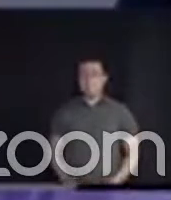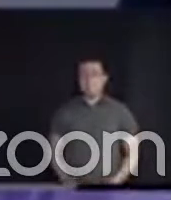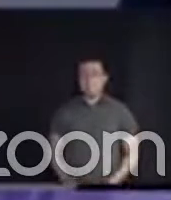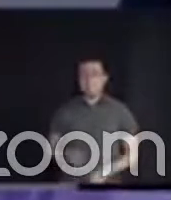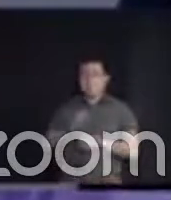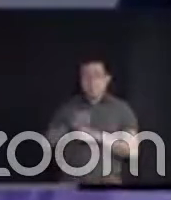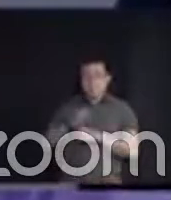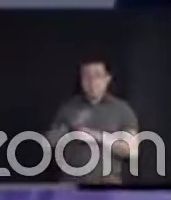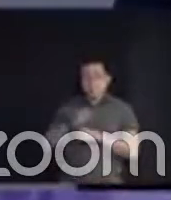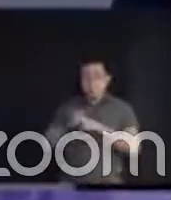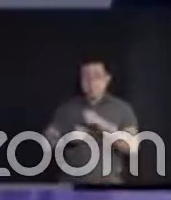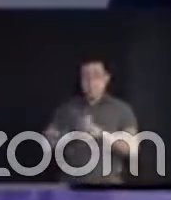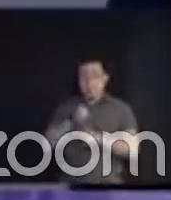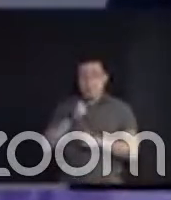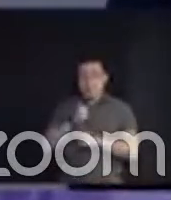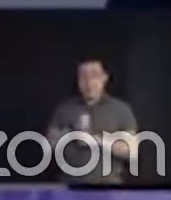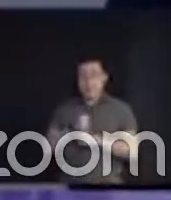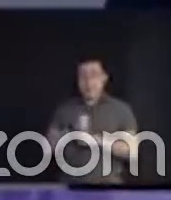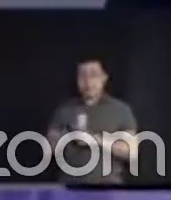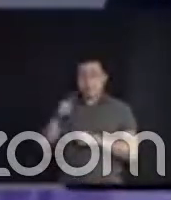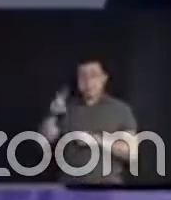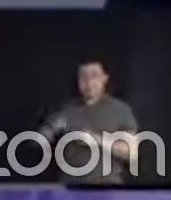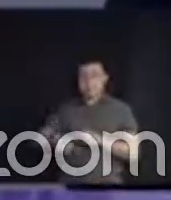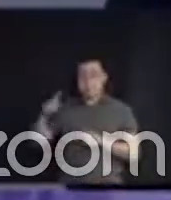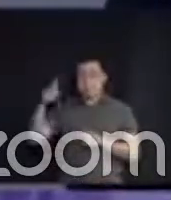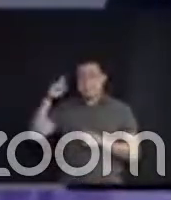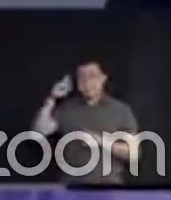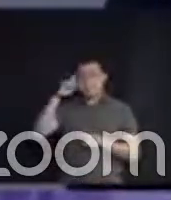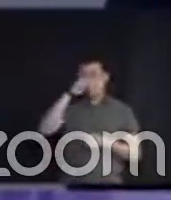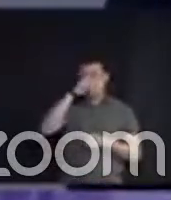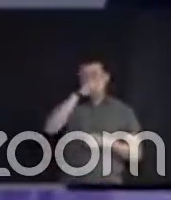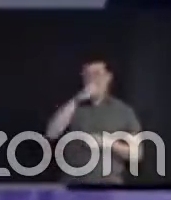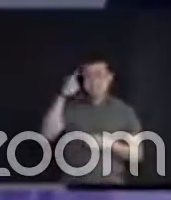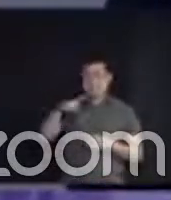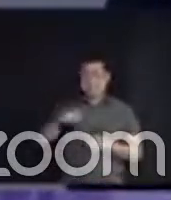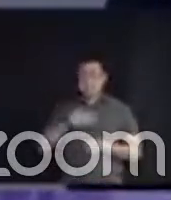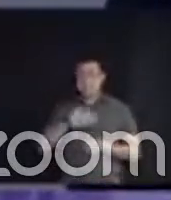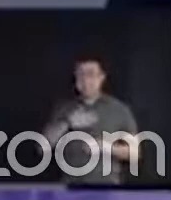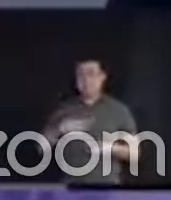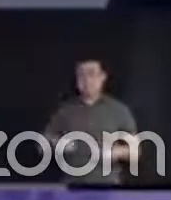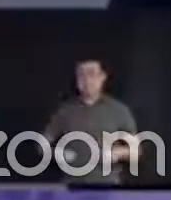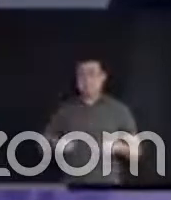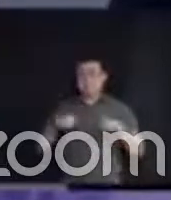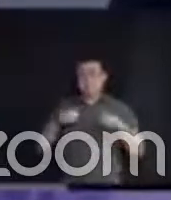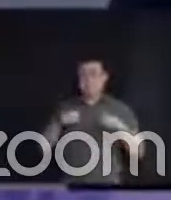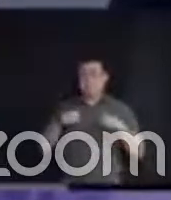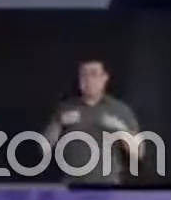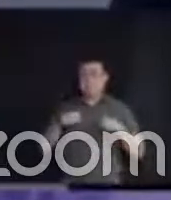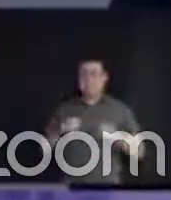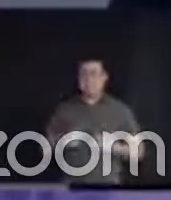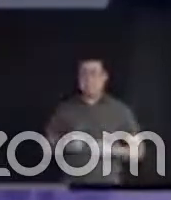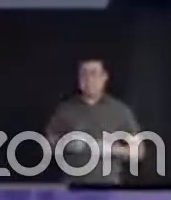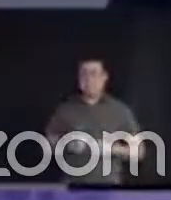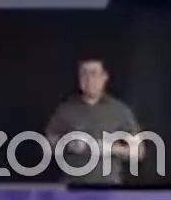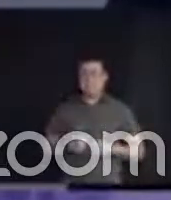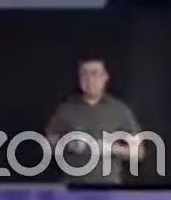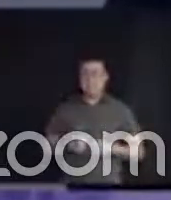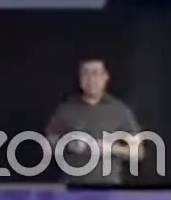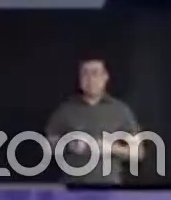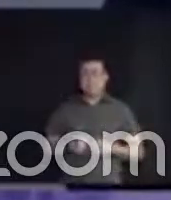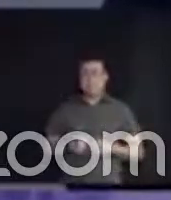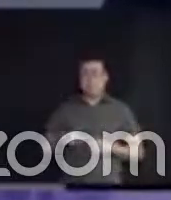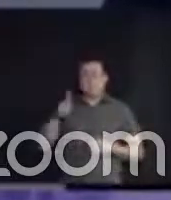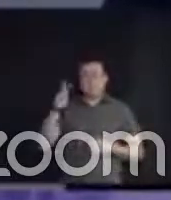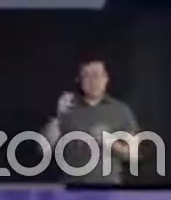Este año ha sido el año más difícil de mi vida y también el